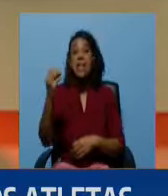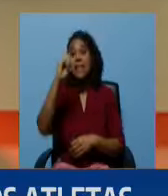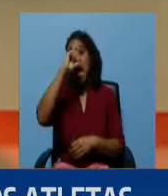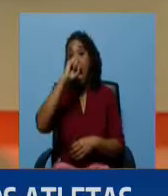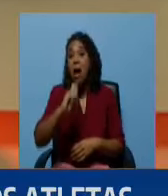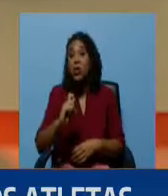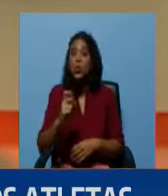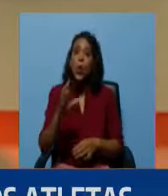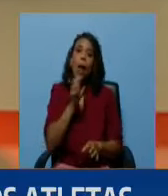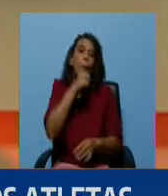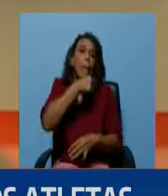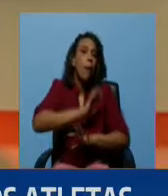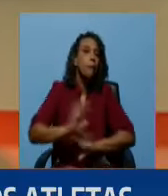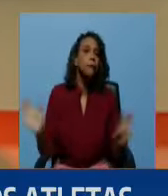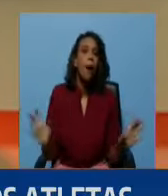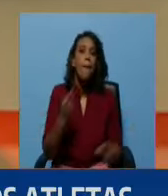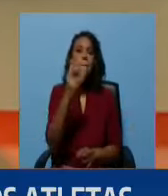anciano.